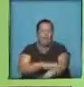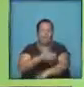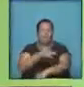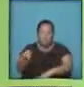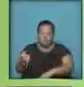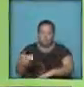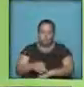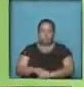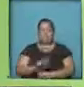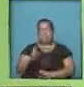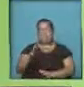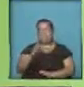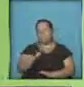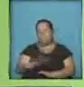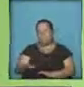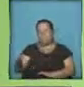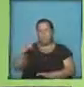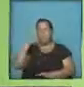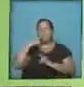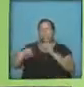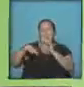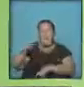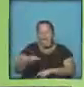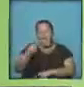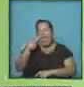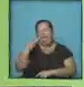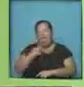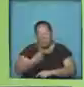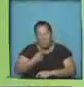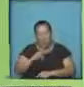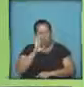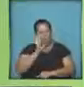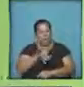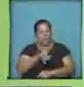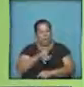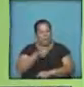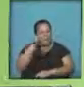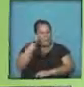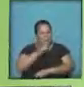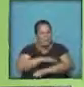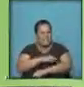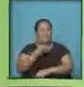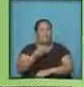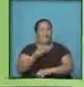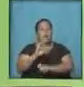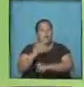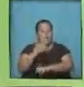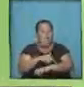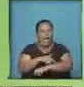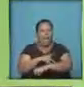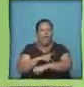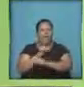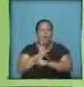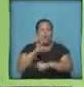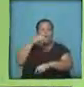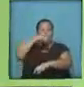efectivamente, al cabo de 24 horas, 48 horas, darme cuenta de la lesión, porque esa quemadura